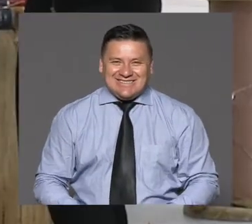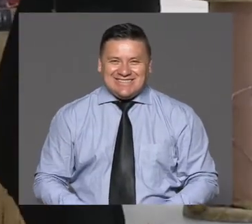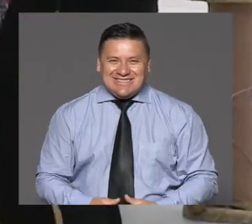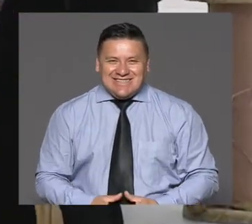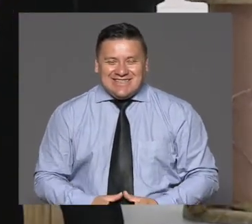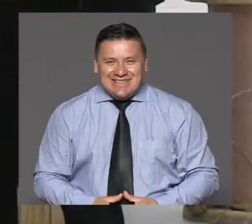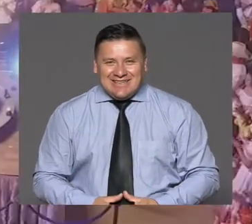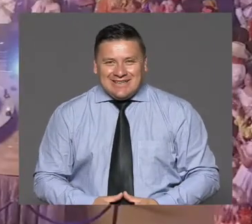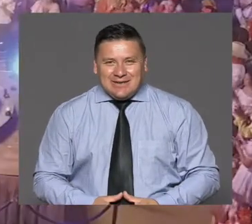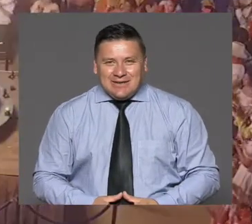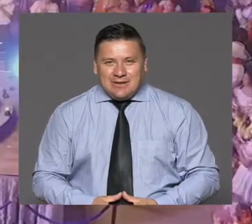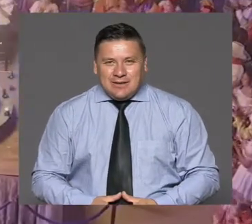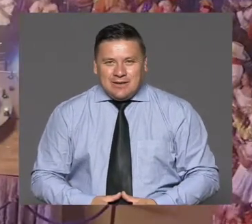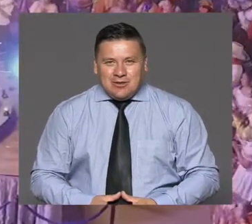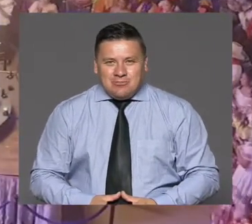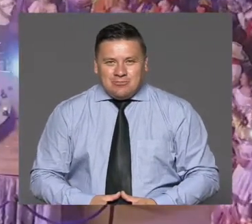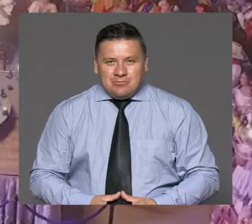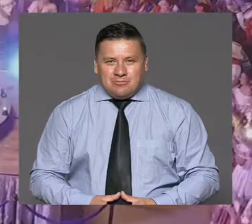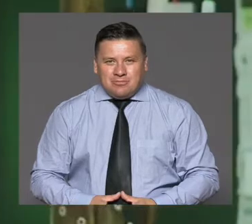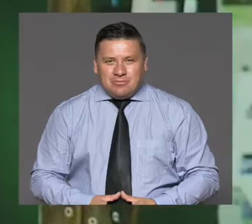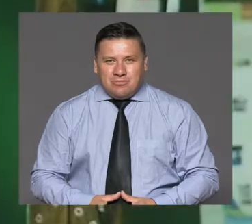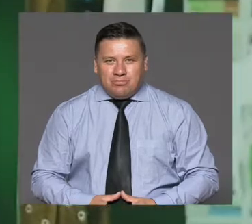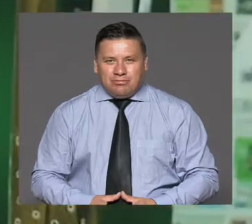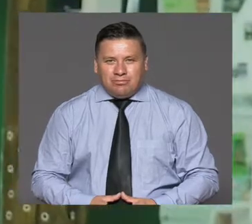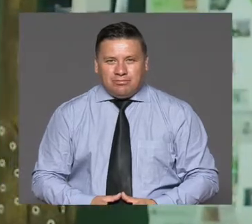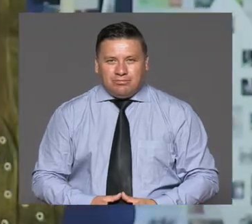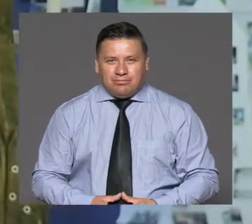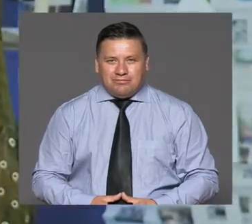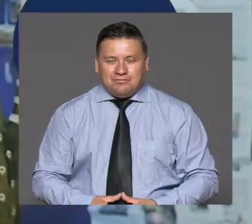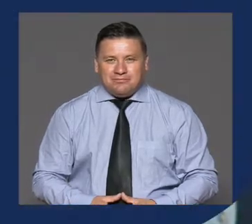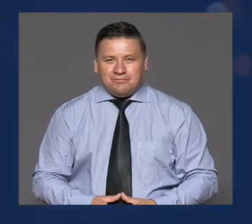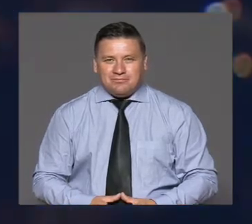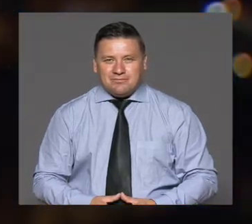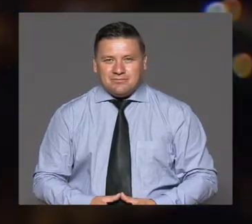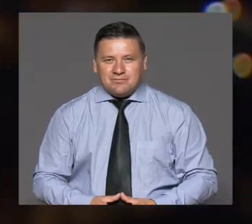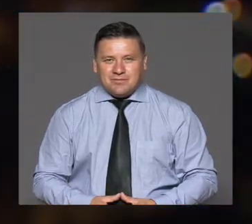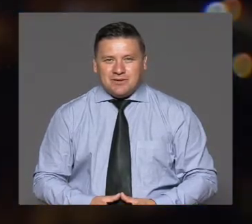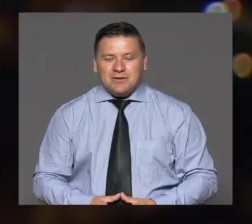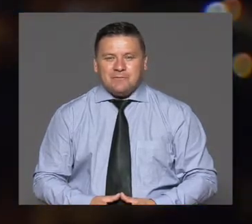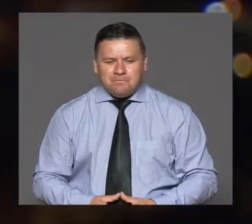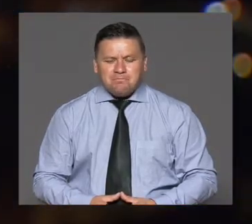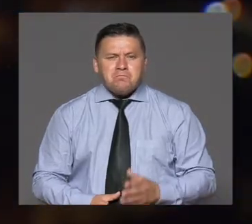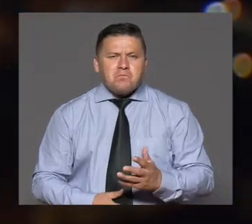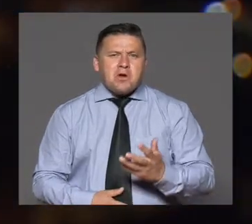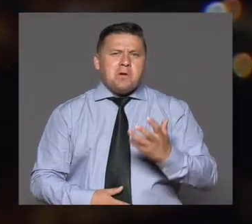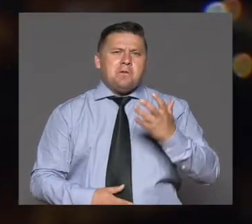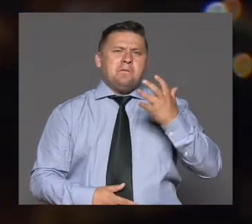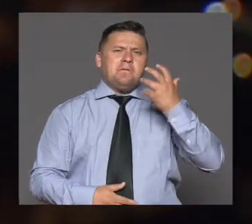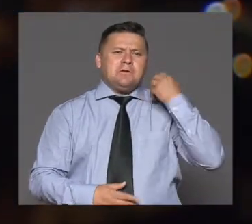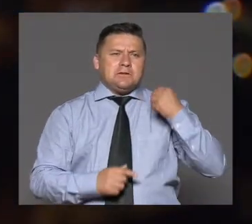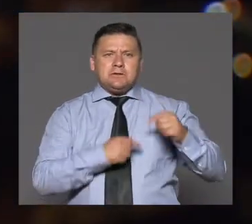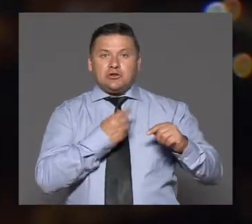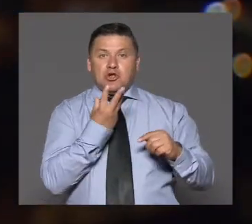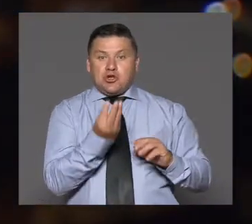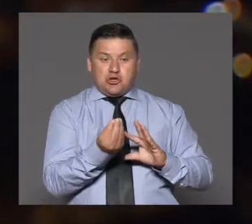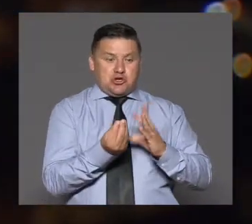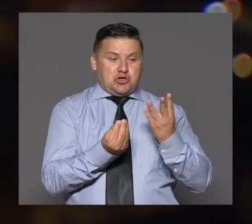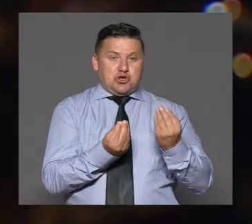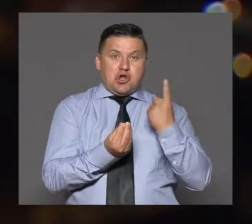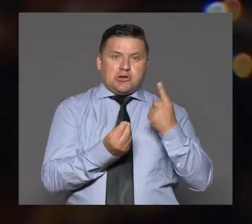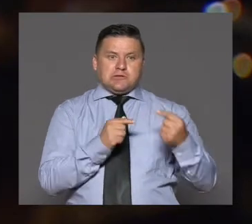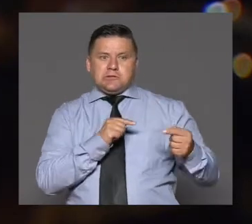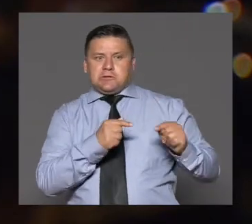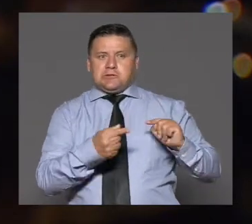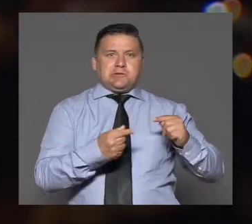Una antigua disputa entre dos comunidades